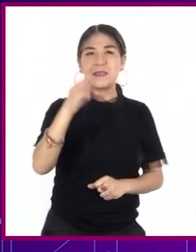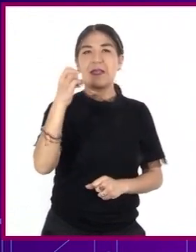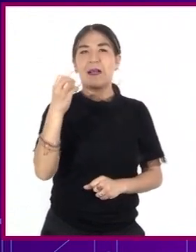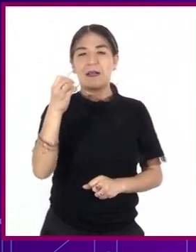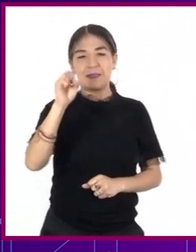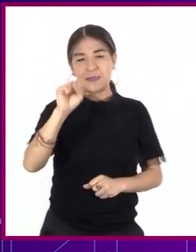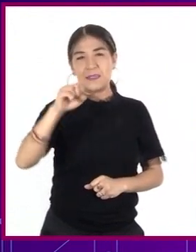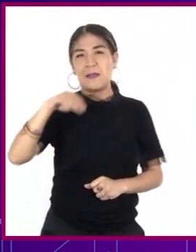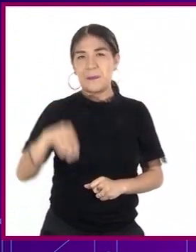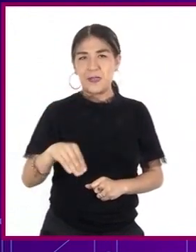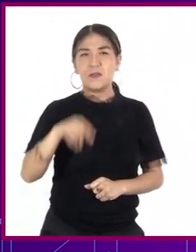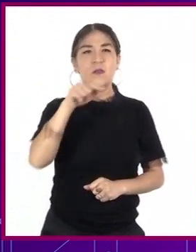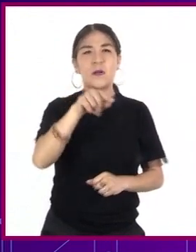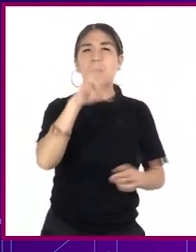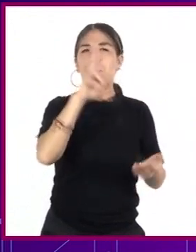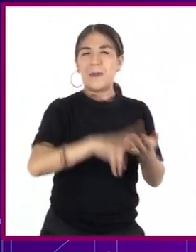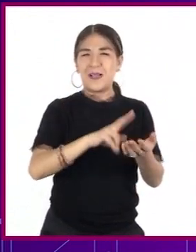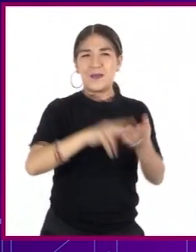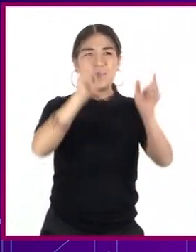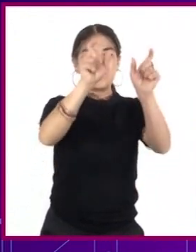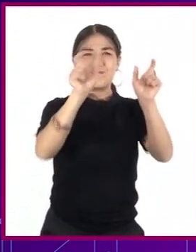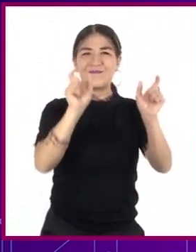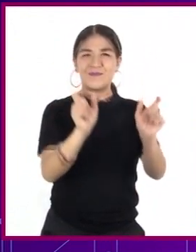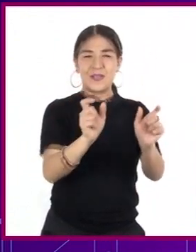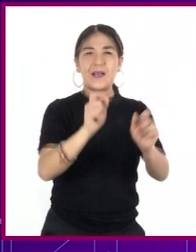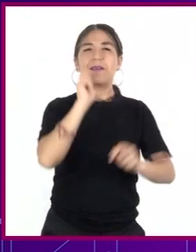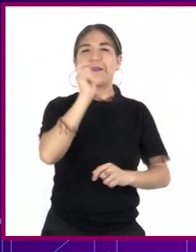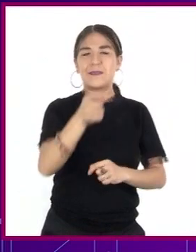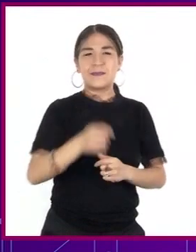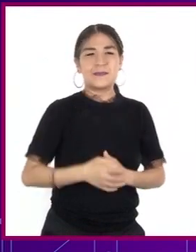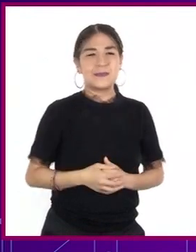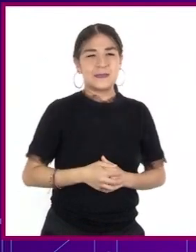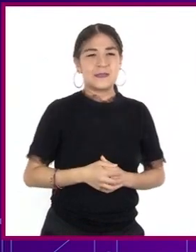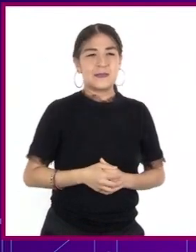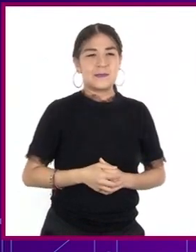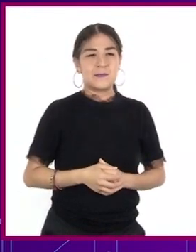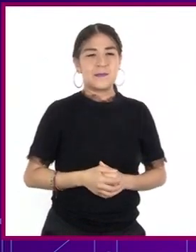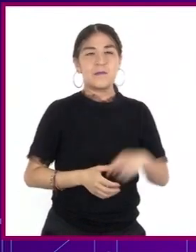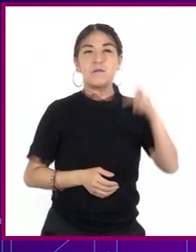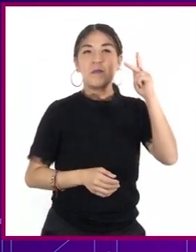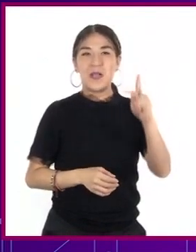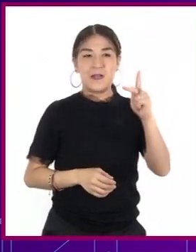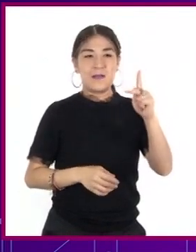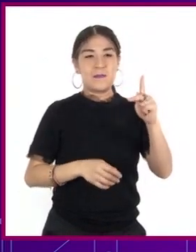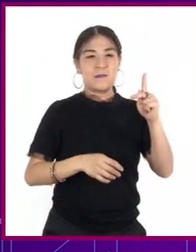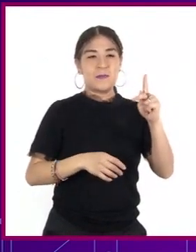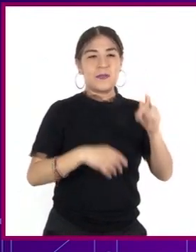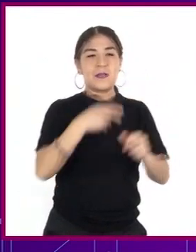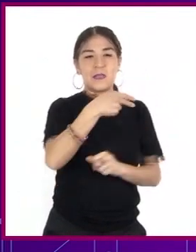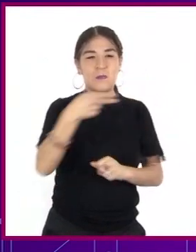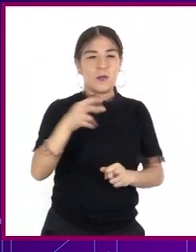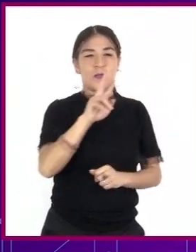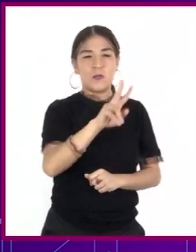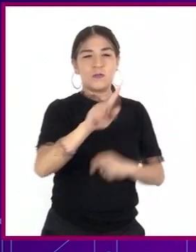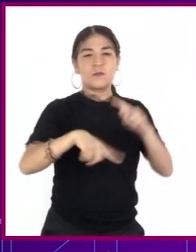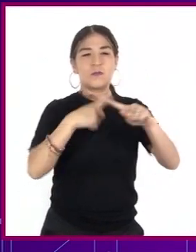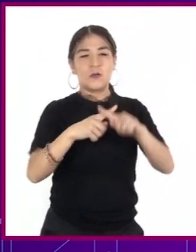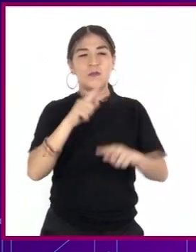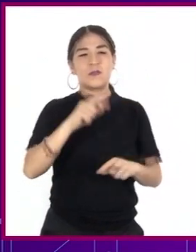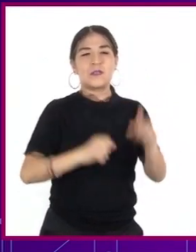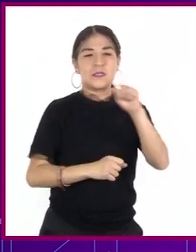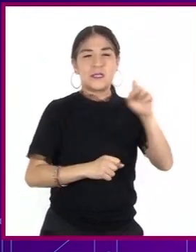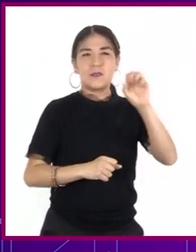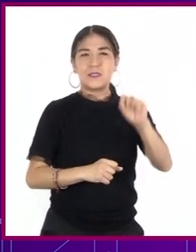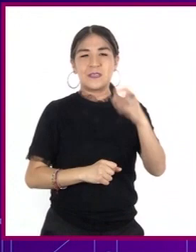al sustituir estos valores en la fórmula, tenemos perímetro igual a 2 por